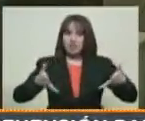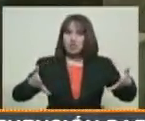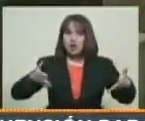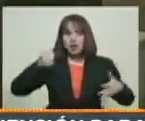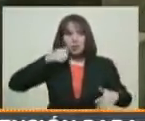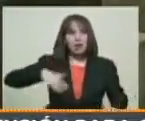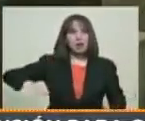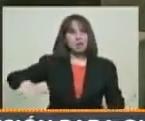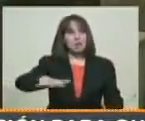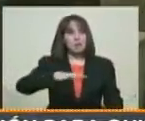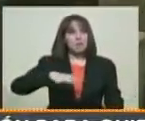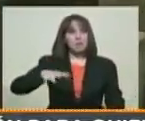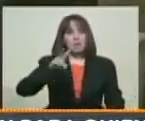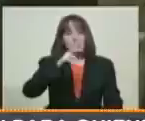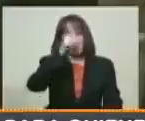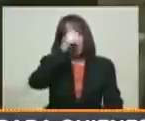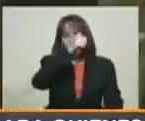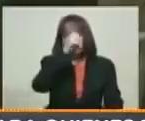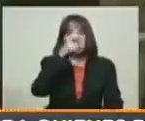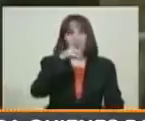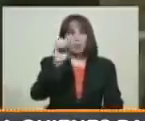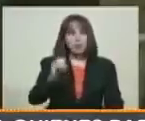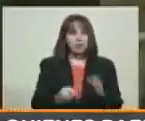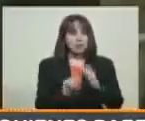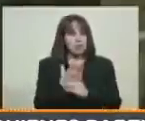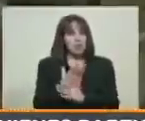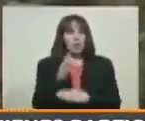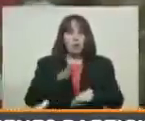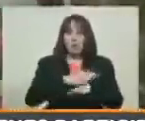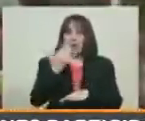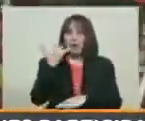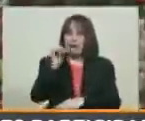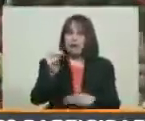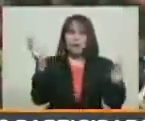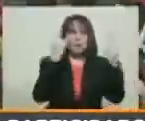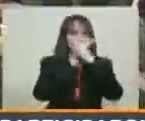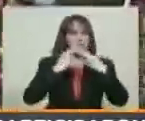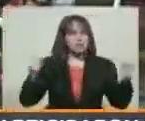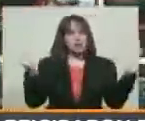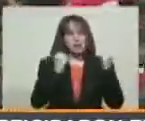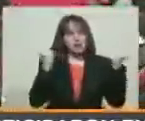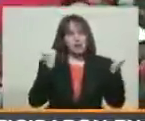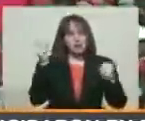domingo 20 de mayo, el brillo del compromiso de los Andes venezolanos.